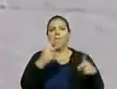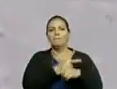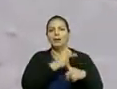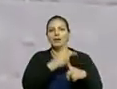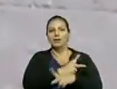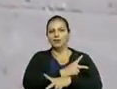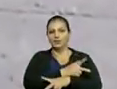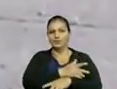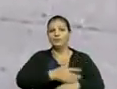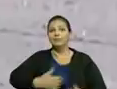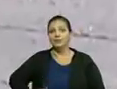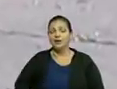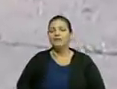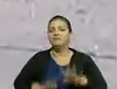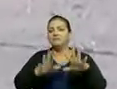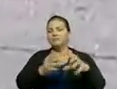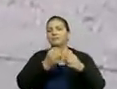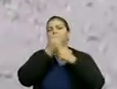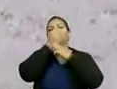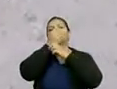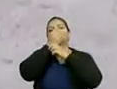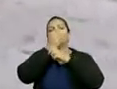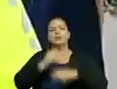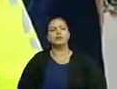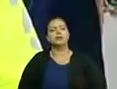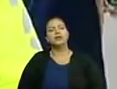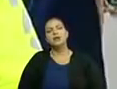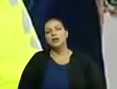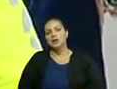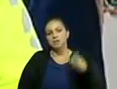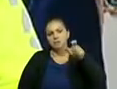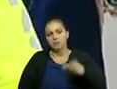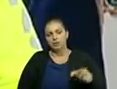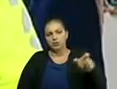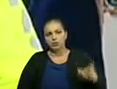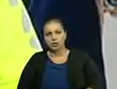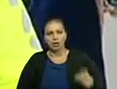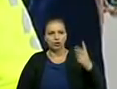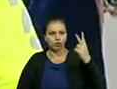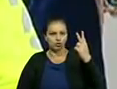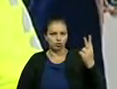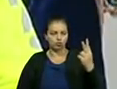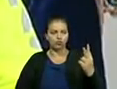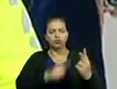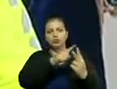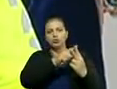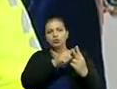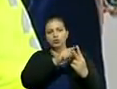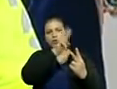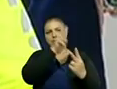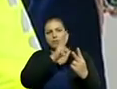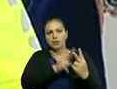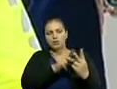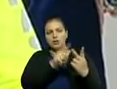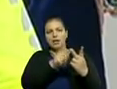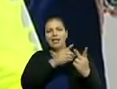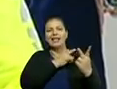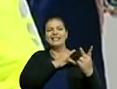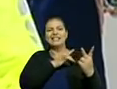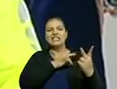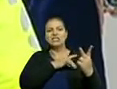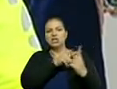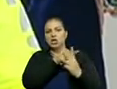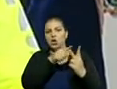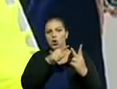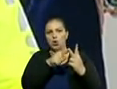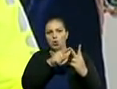delictivo. 2 de las víctimas son extranjeras, una de nacionalidad venezolana y una de nacionalidad chilena, siendo uno de estos